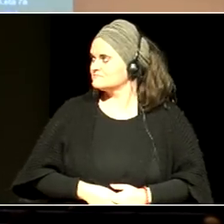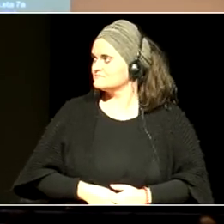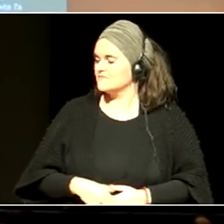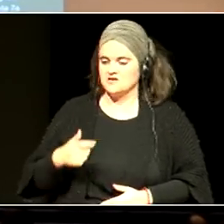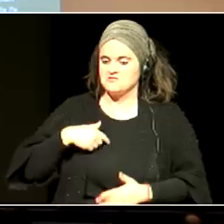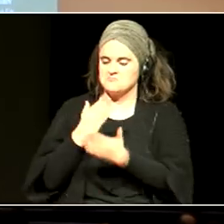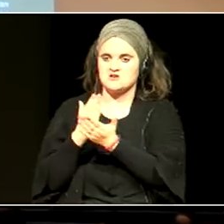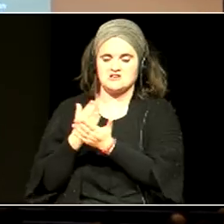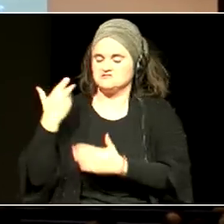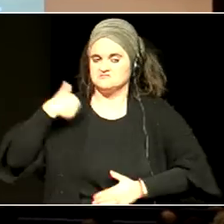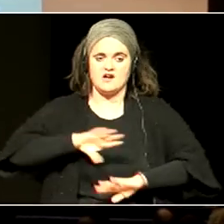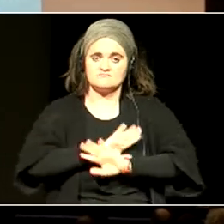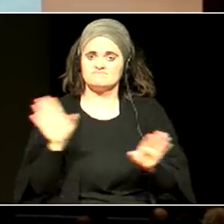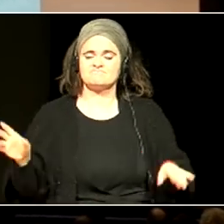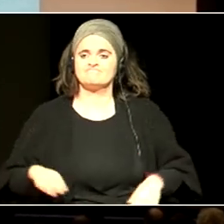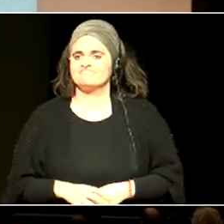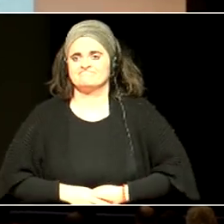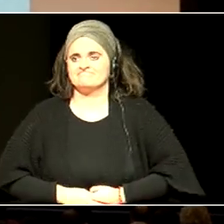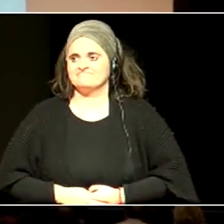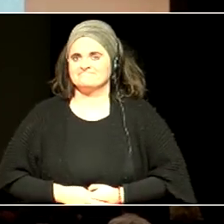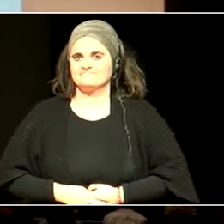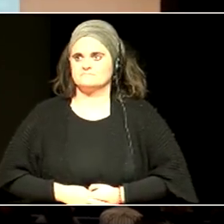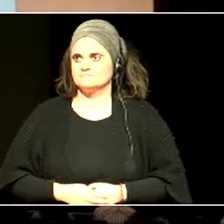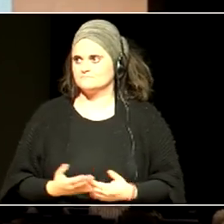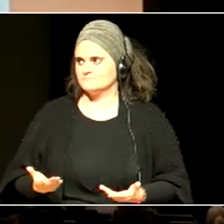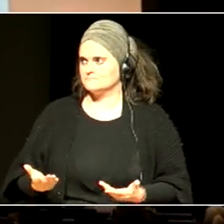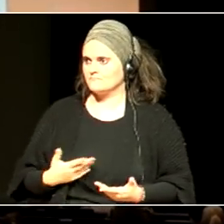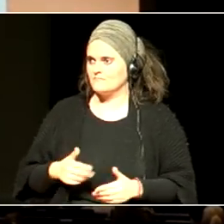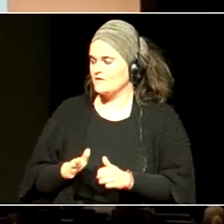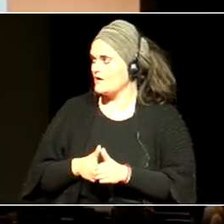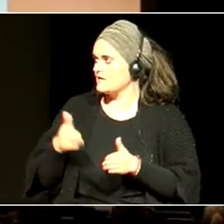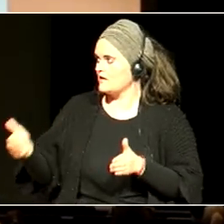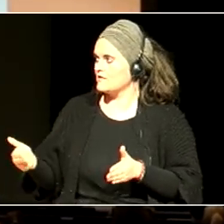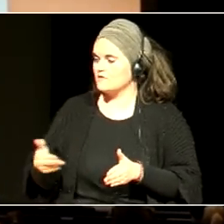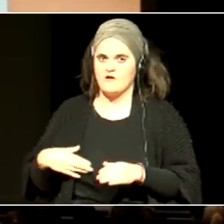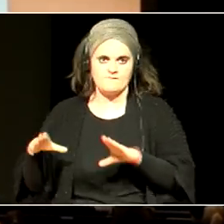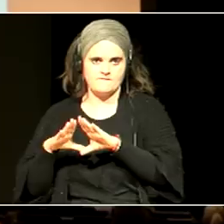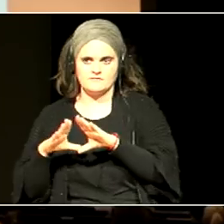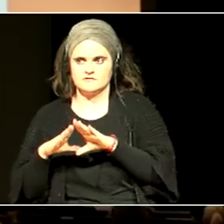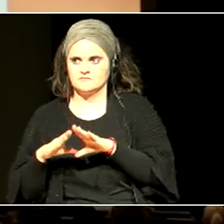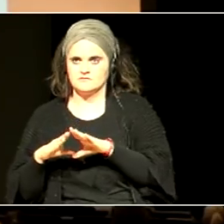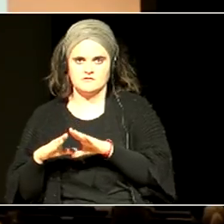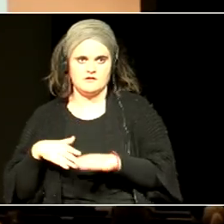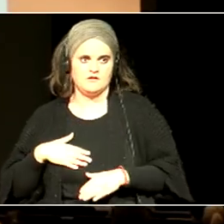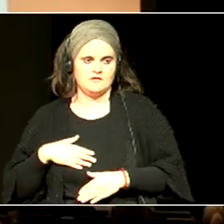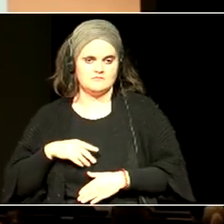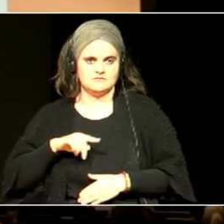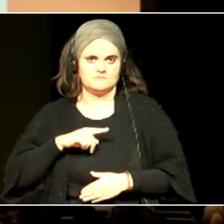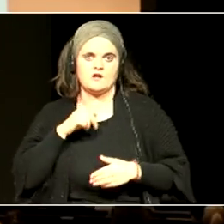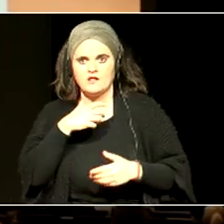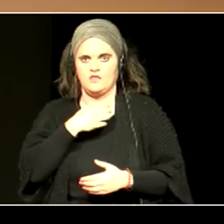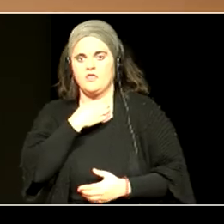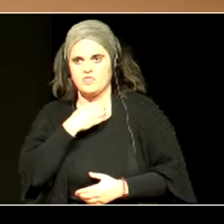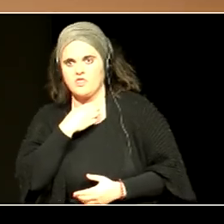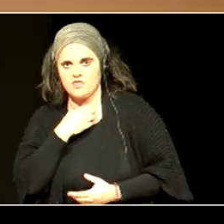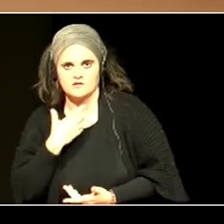está ya está al Dame tienes a la feminista de toda la vida que está hecha a polvo porque no llega y el